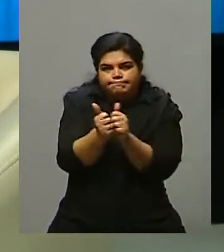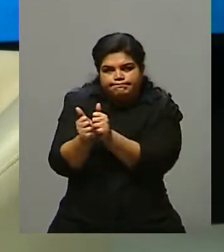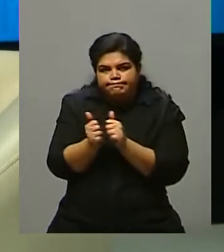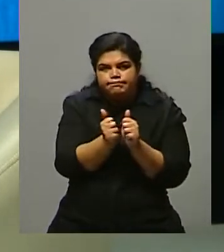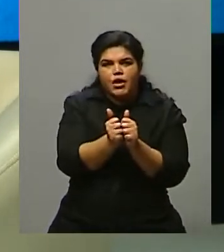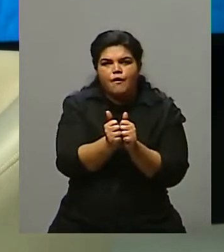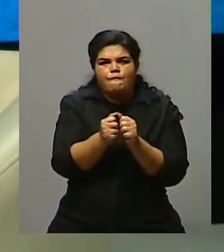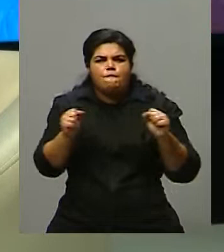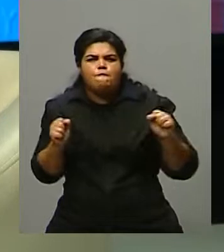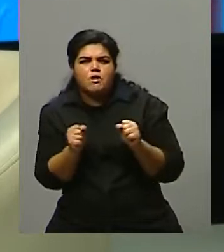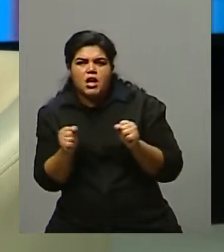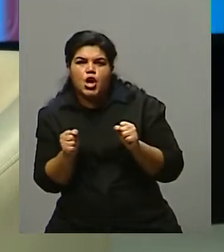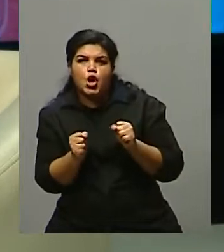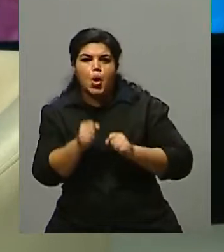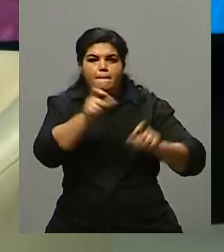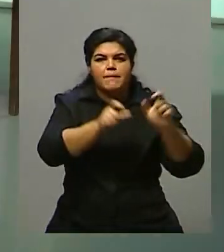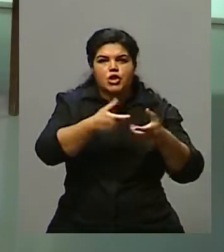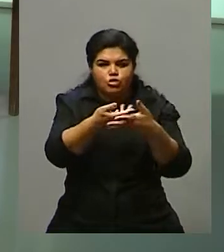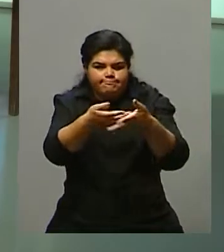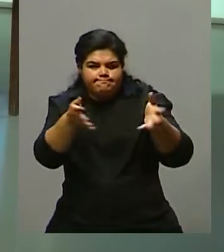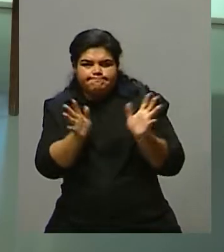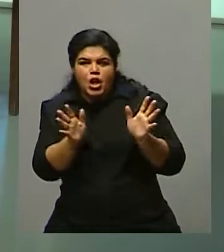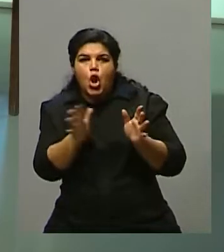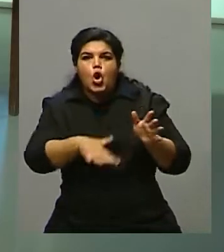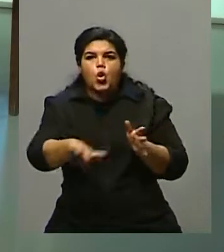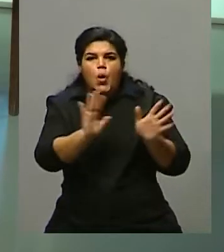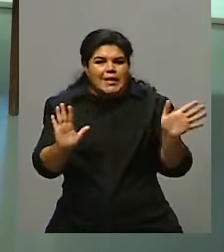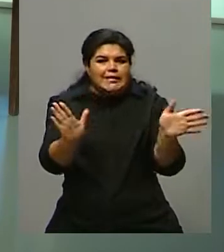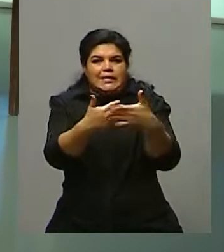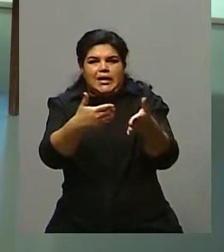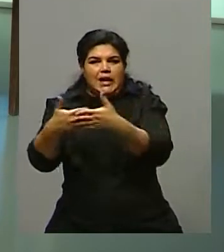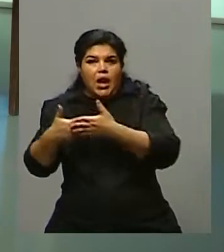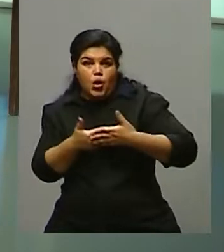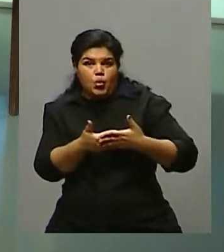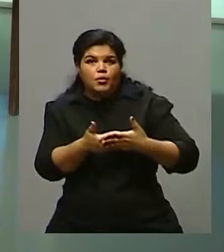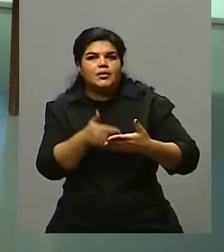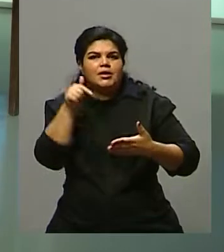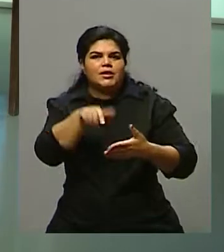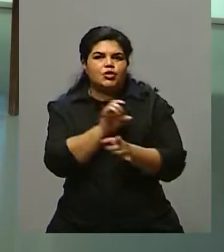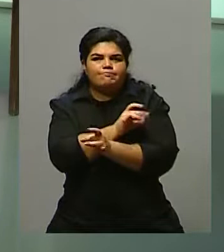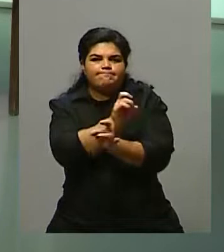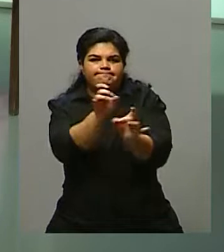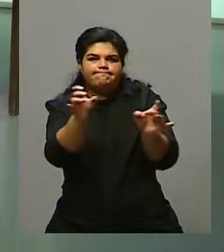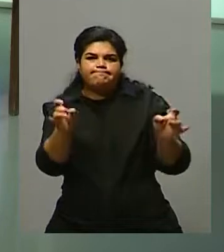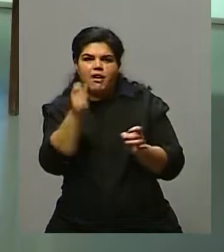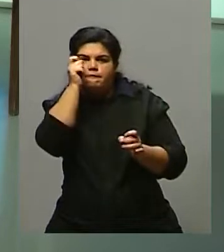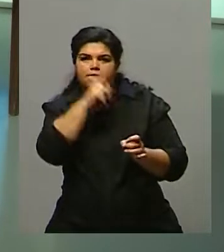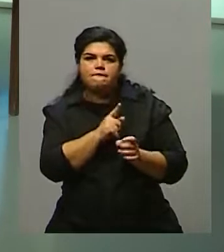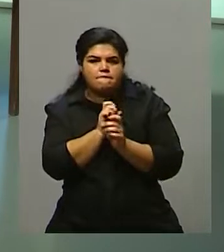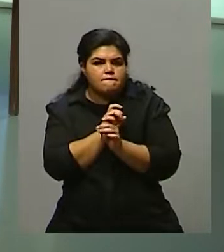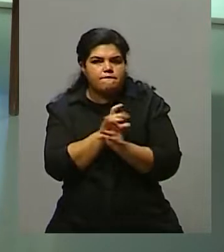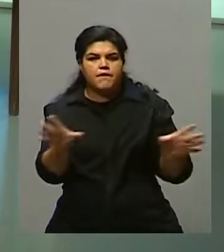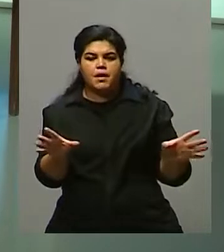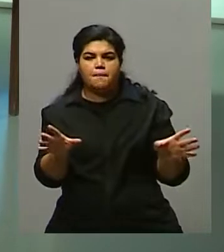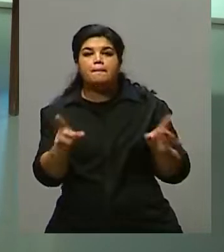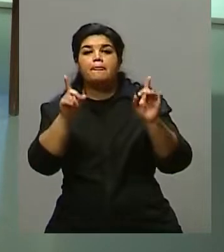gente juntas, tal vez puede haber algo relacionado también con un poco de disminución de lo que son las mediciones de restricción, las